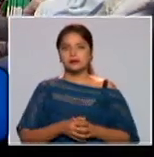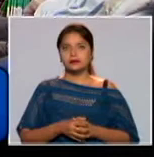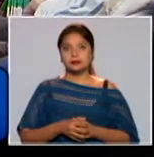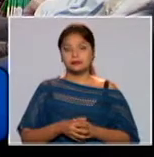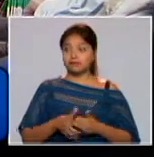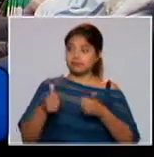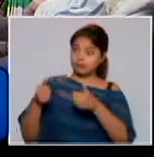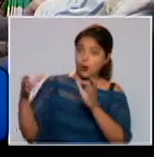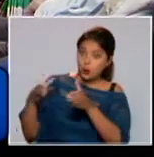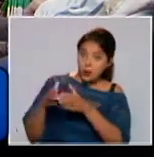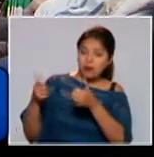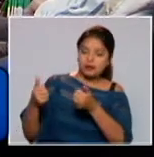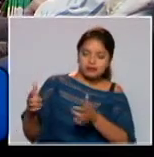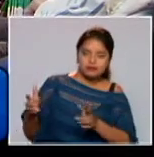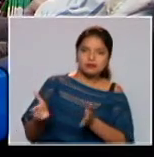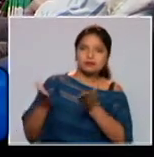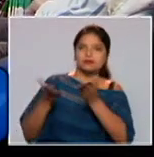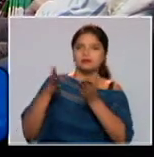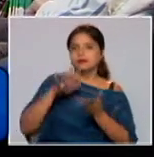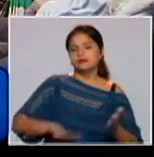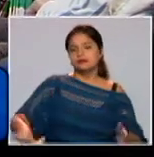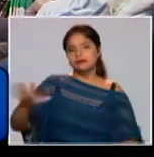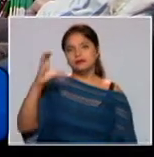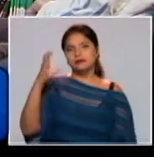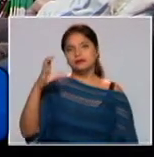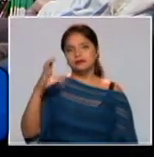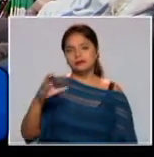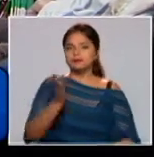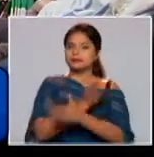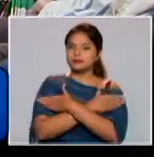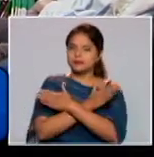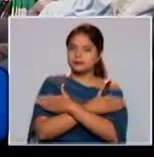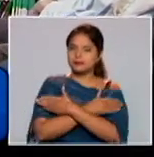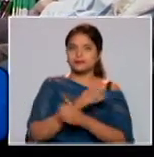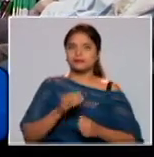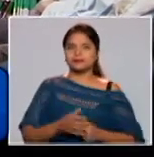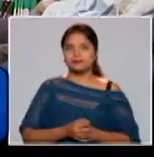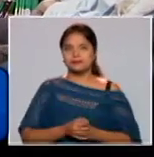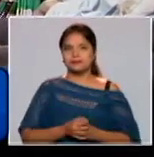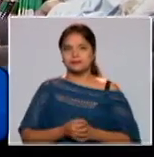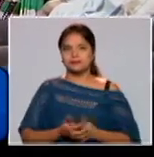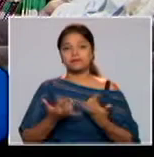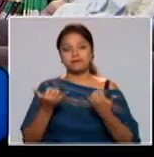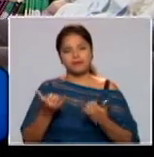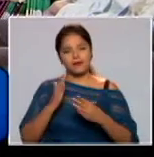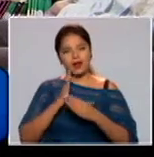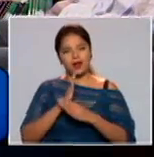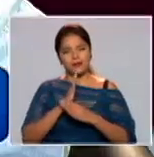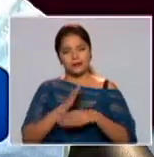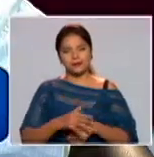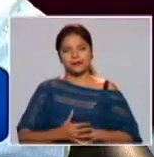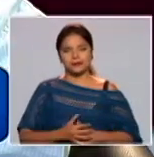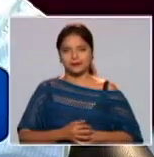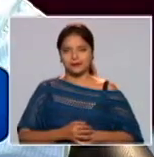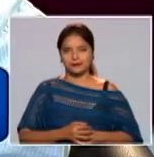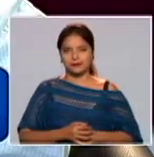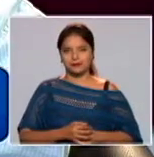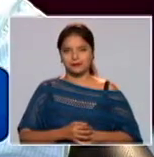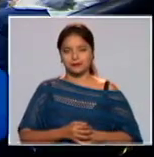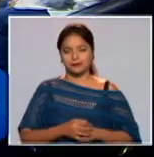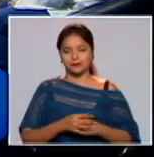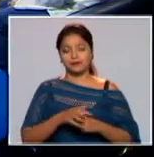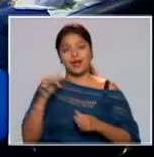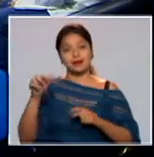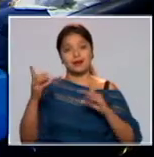ha tenido grandes frutos a nivel nacional Qué bueno felicitaciones y es momentos amigos de establecer nuestro primer corte de nuestro